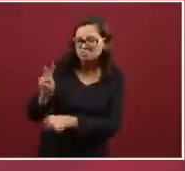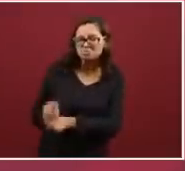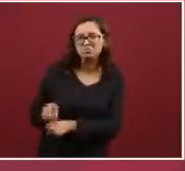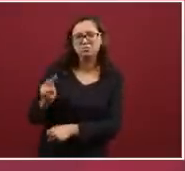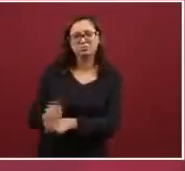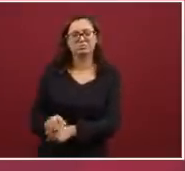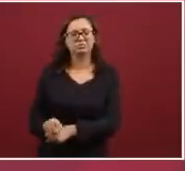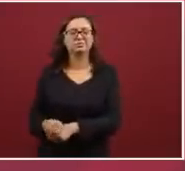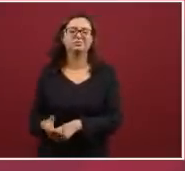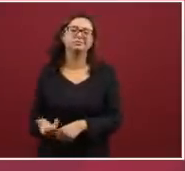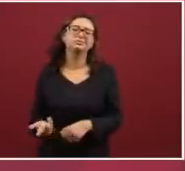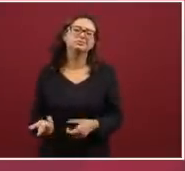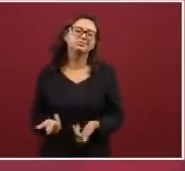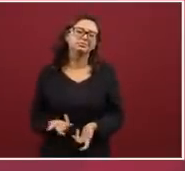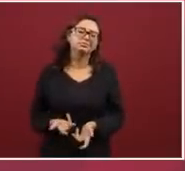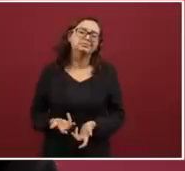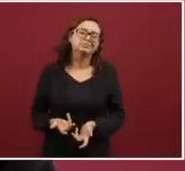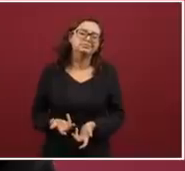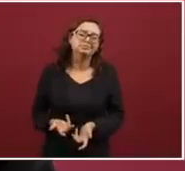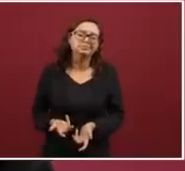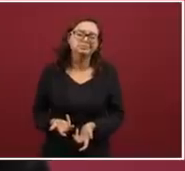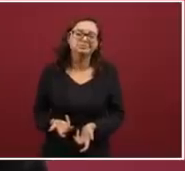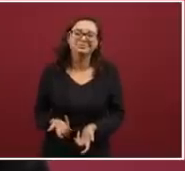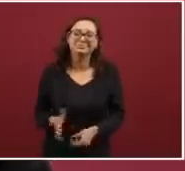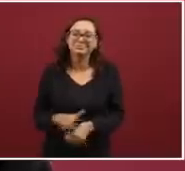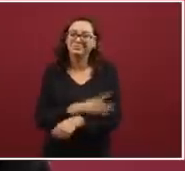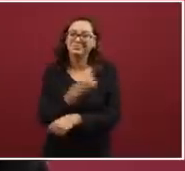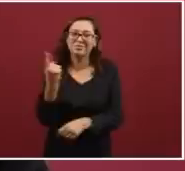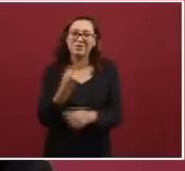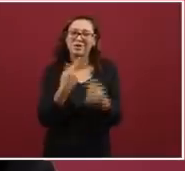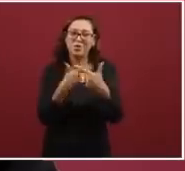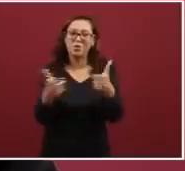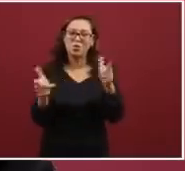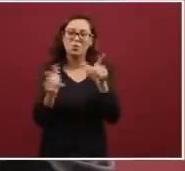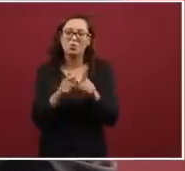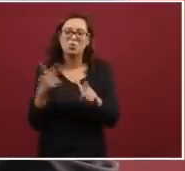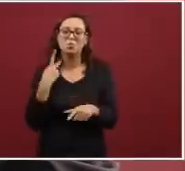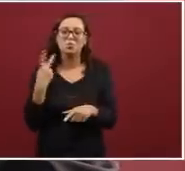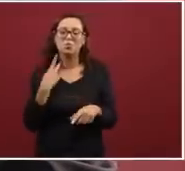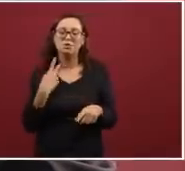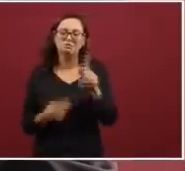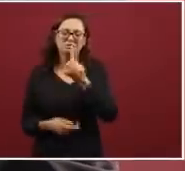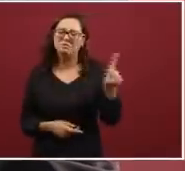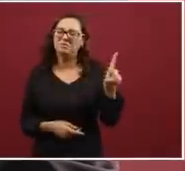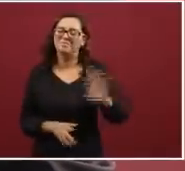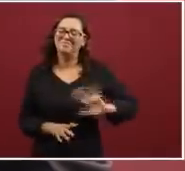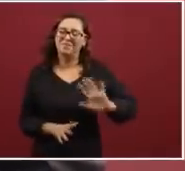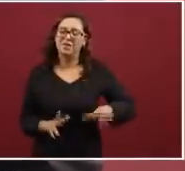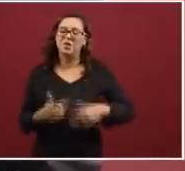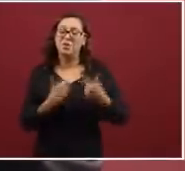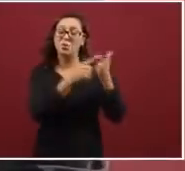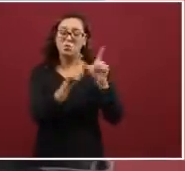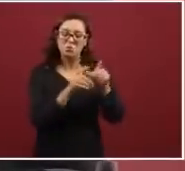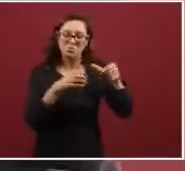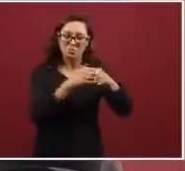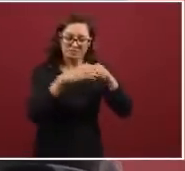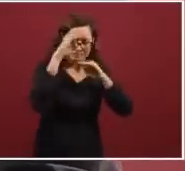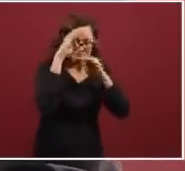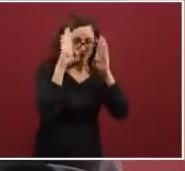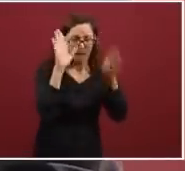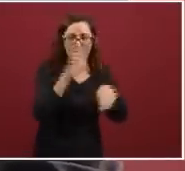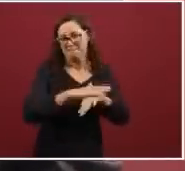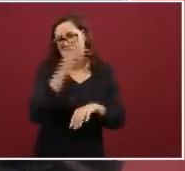ya identificados, porque la derecha es terrible, o sea, mejor dicho, el conservadurismo es de lo más perverso que puede